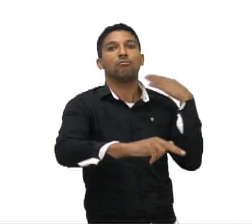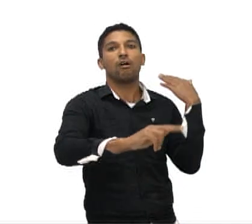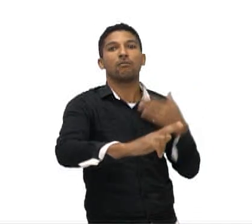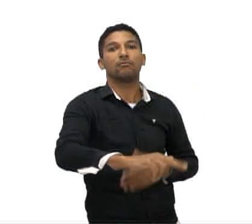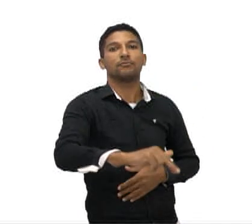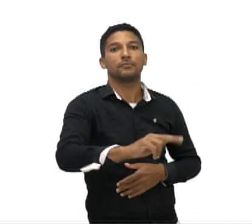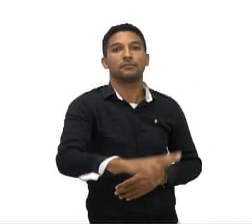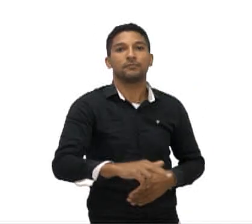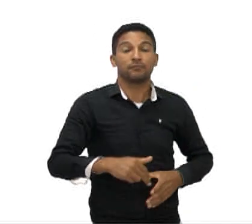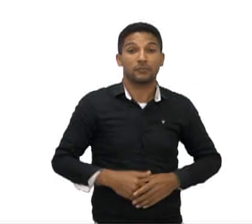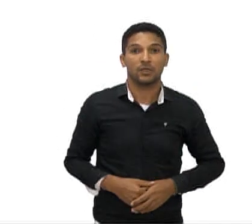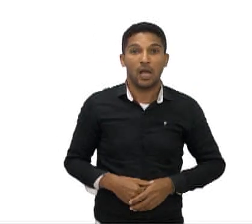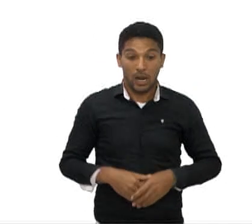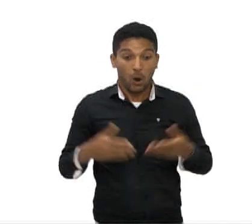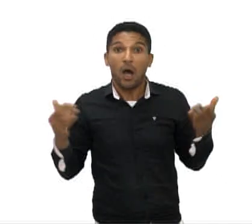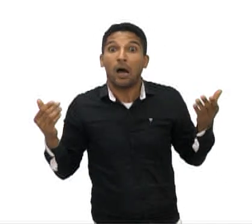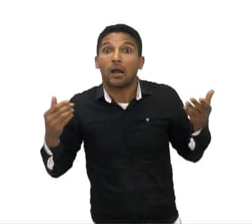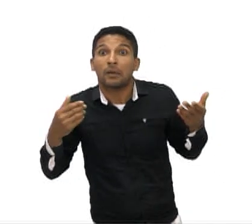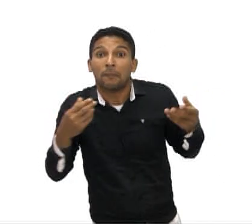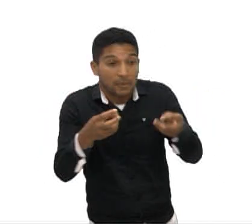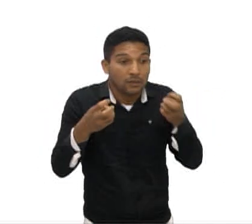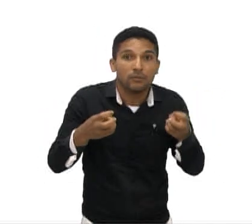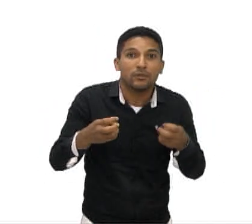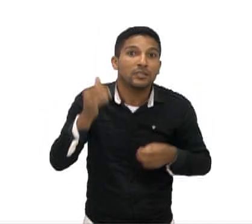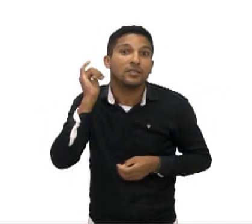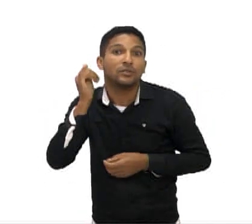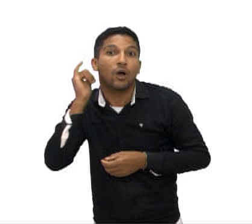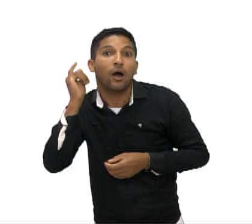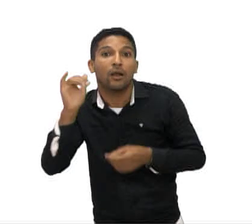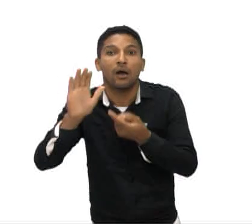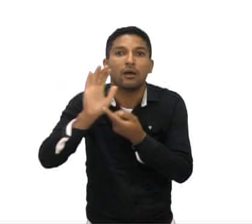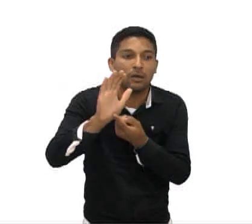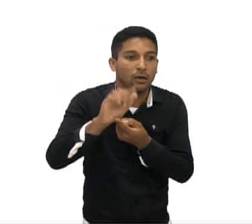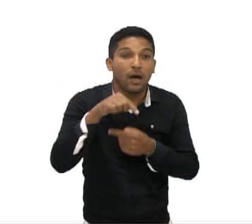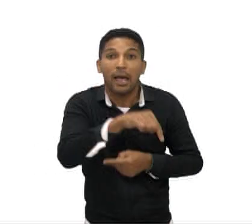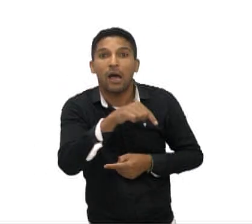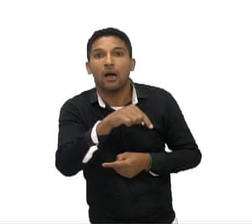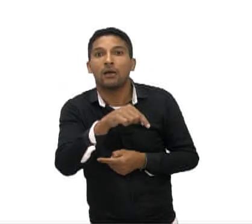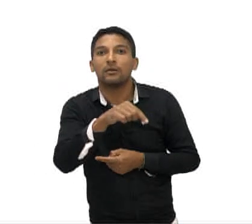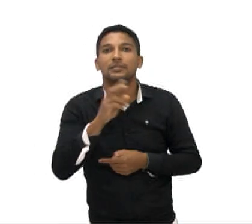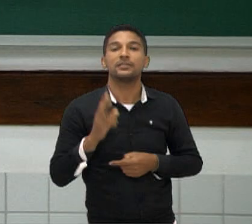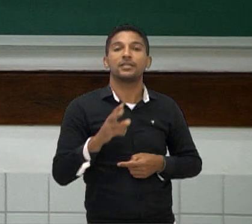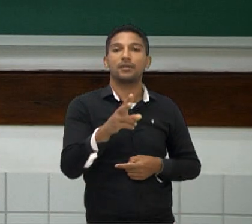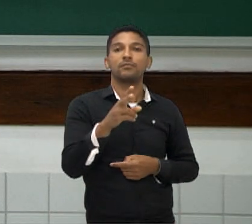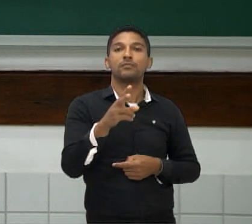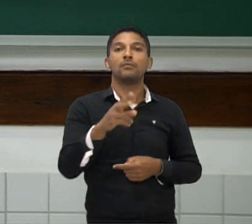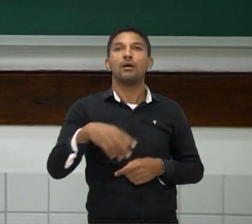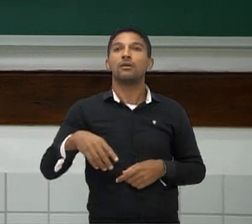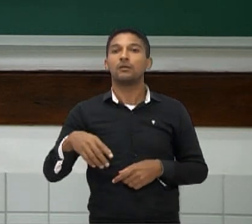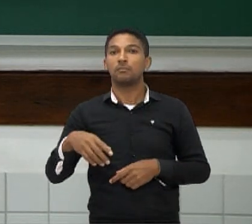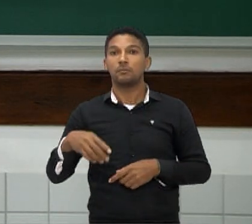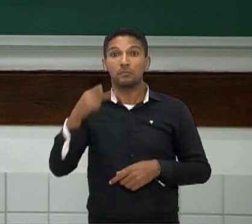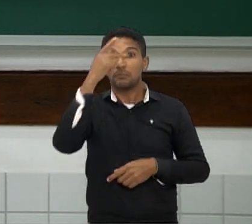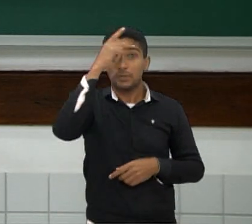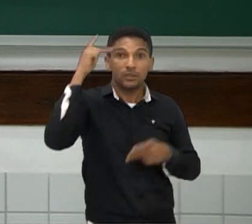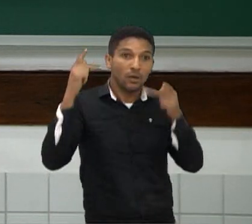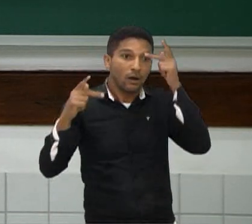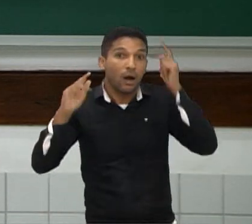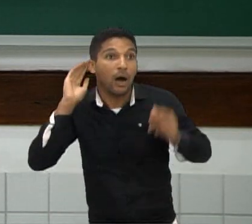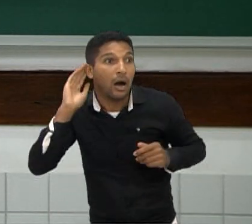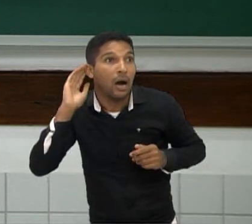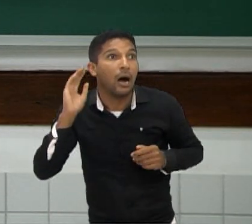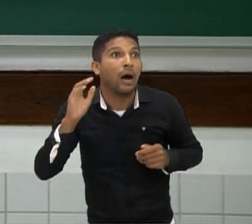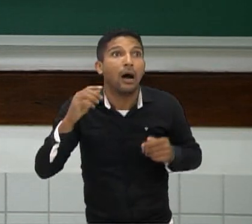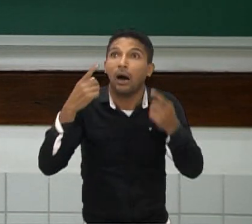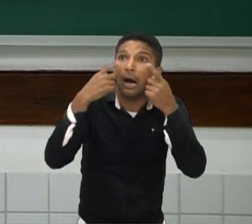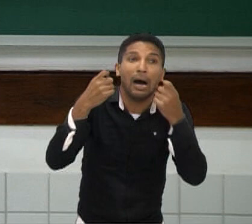lleno de dolor de la joven en el río. Aquí son fragmentos, tenemos aquí la fuente para la historia entera,